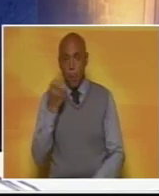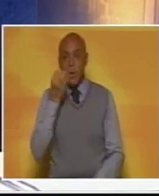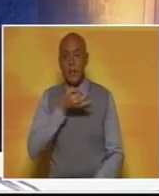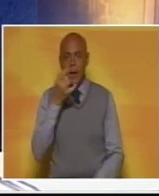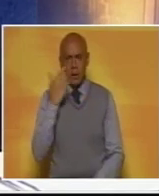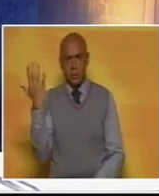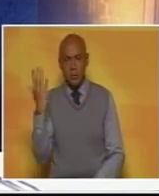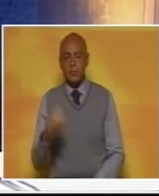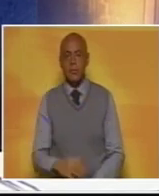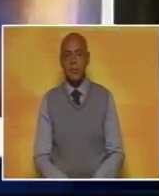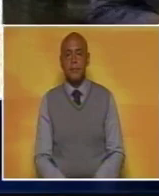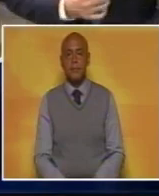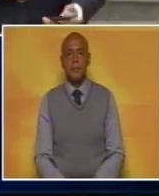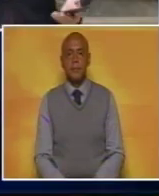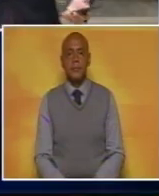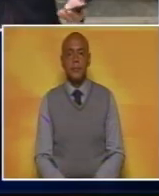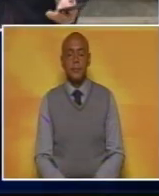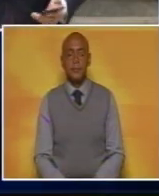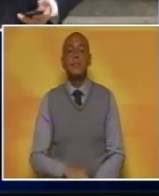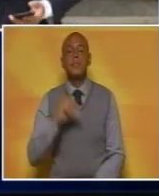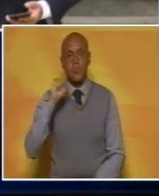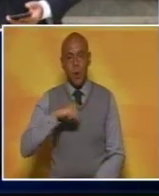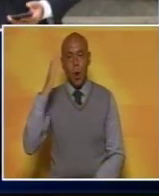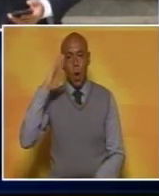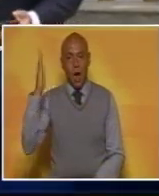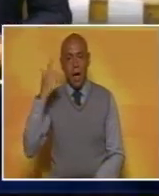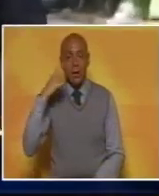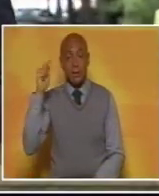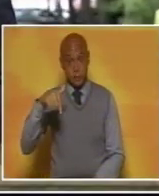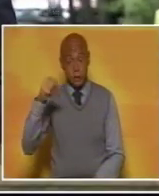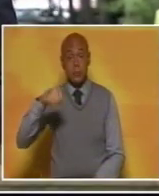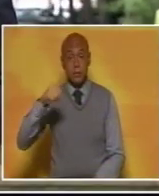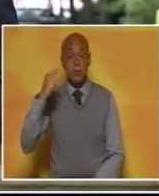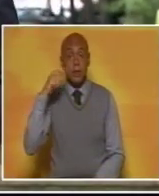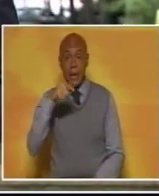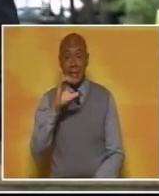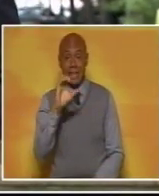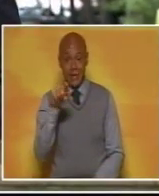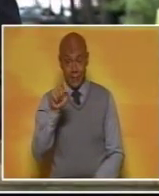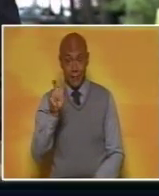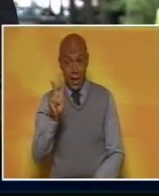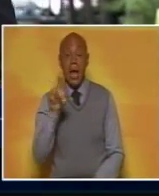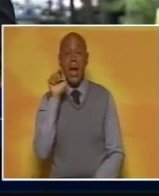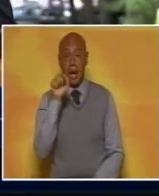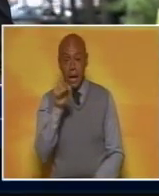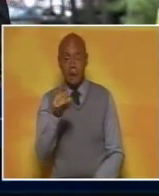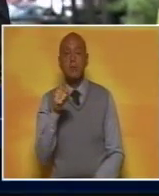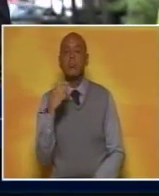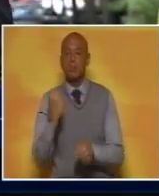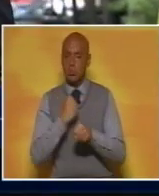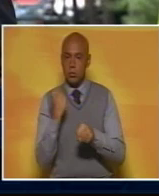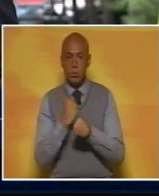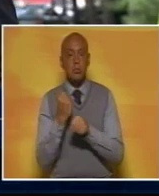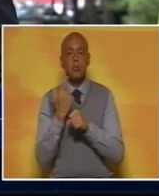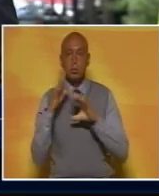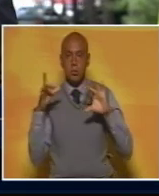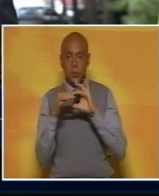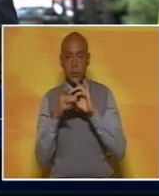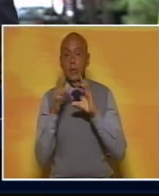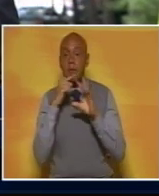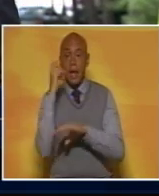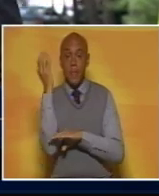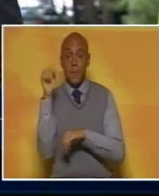tardes, Euclides. Hola, buenas tardes. El dirigente de la CTV dijo que se mantienen en alianza con la